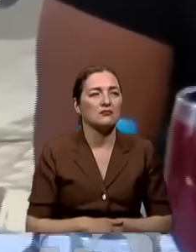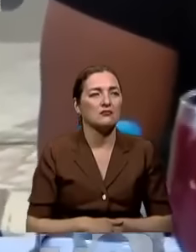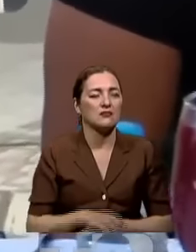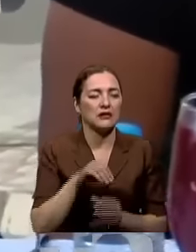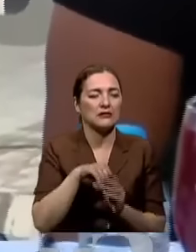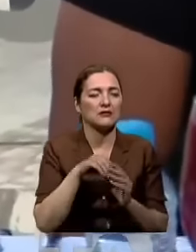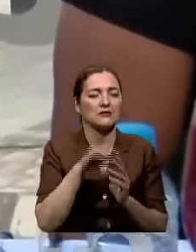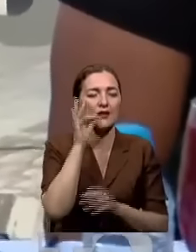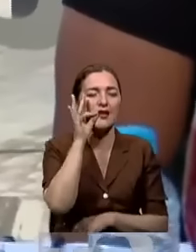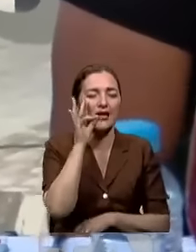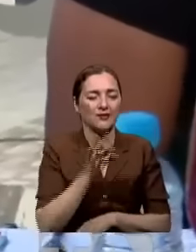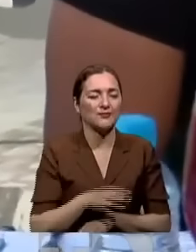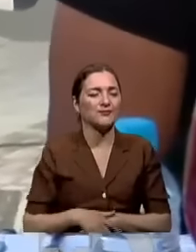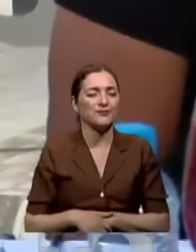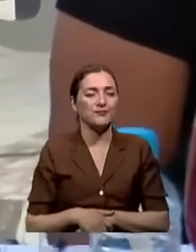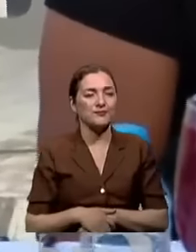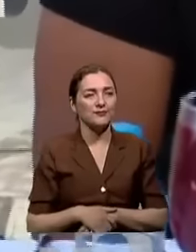está muy delicioso.